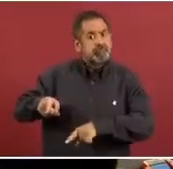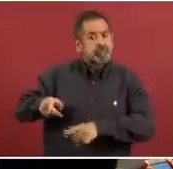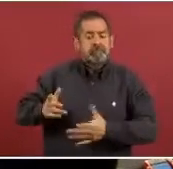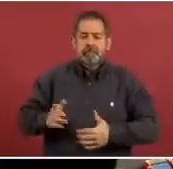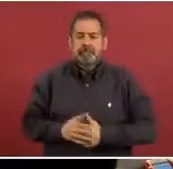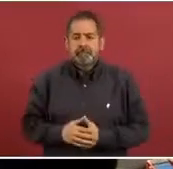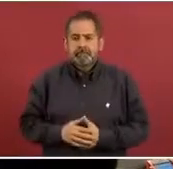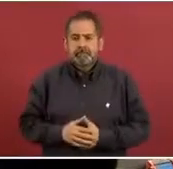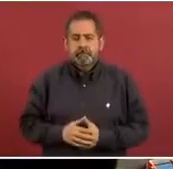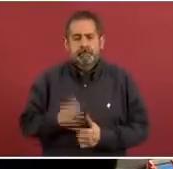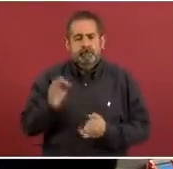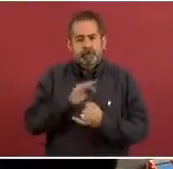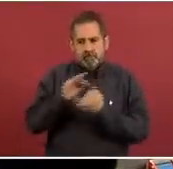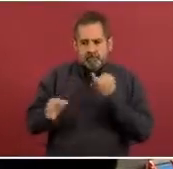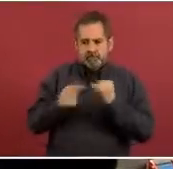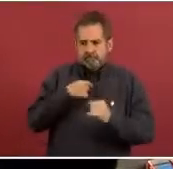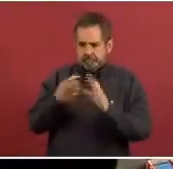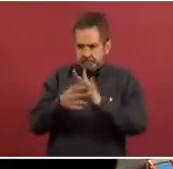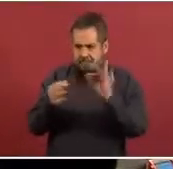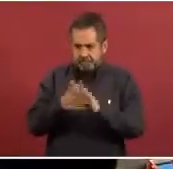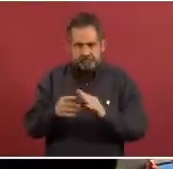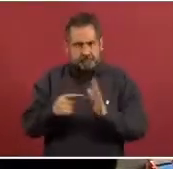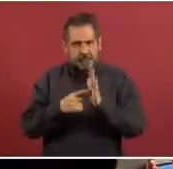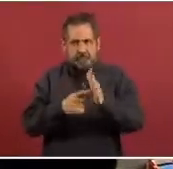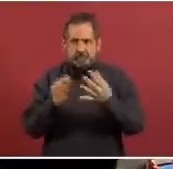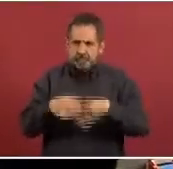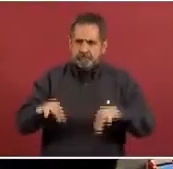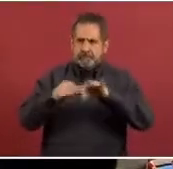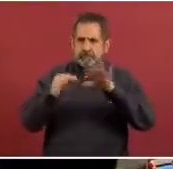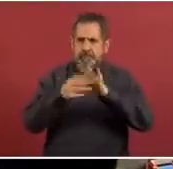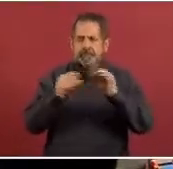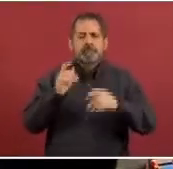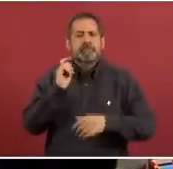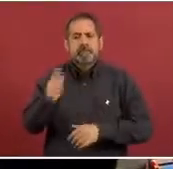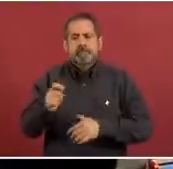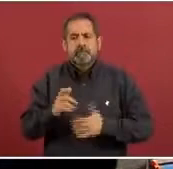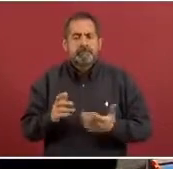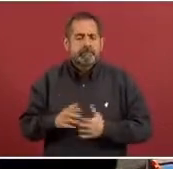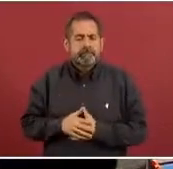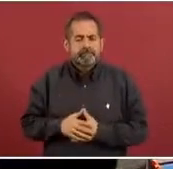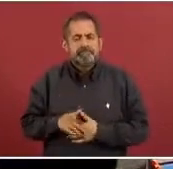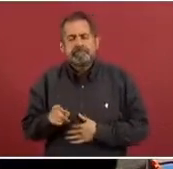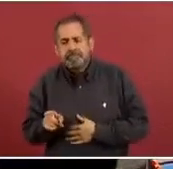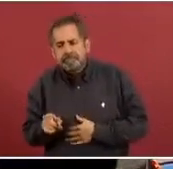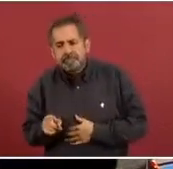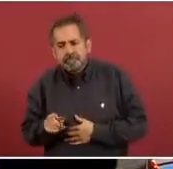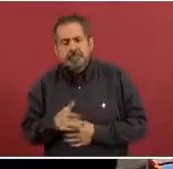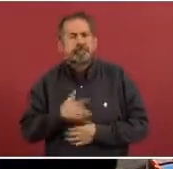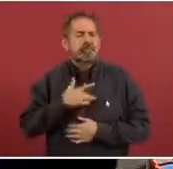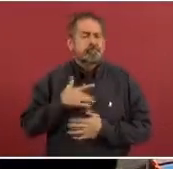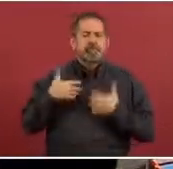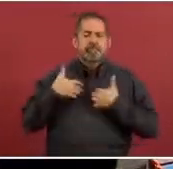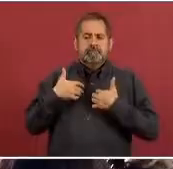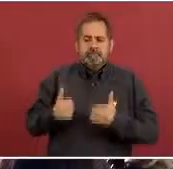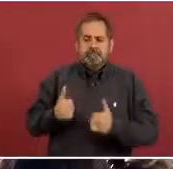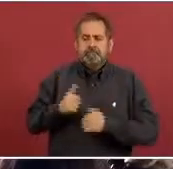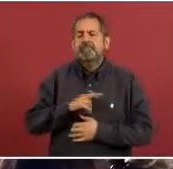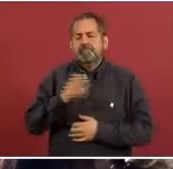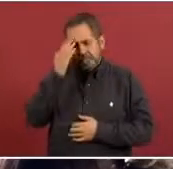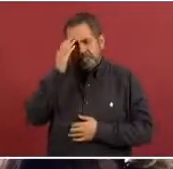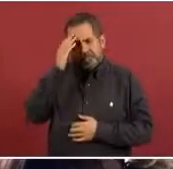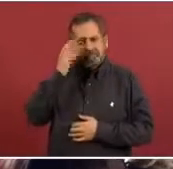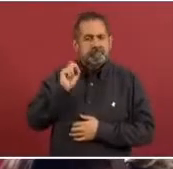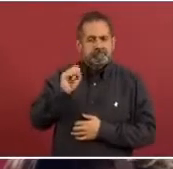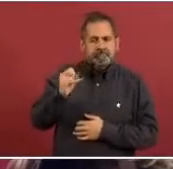Y finalmente, hablar de la importancia de reconocer y de ser solidarias, porque estamos hablando de lo que